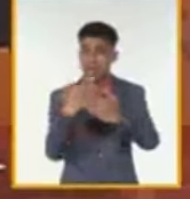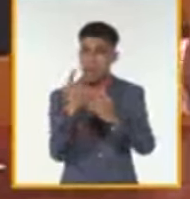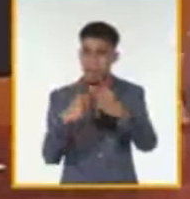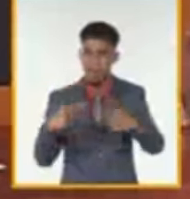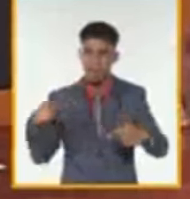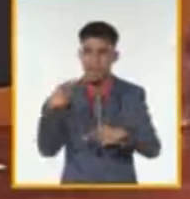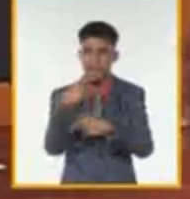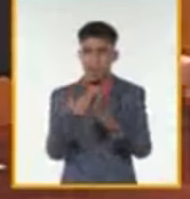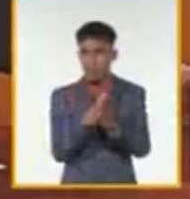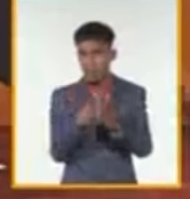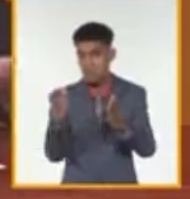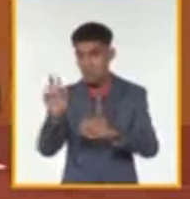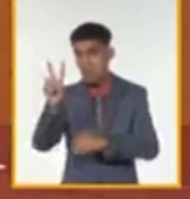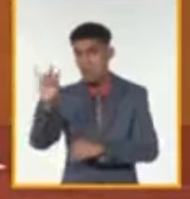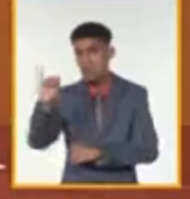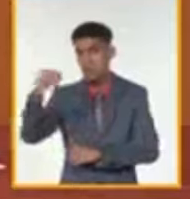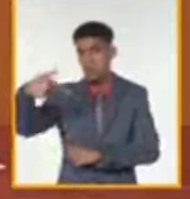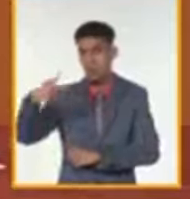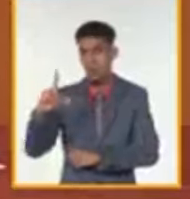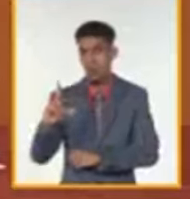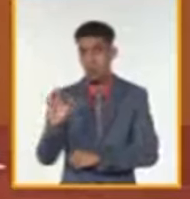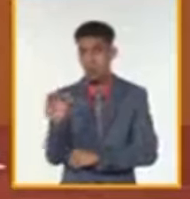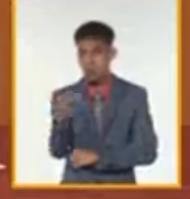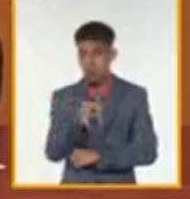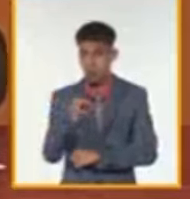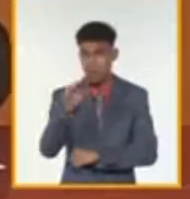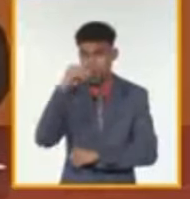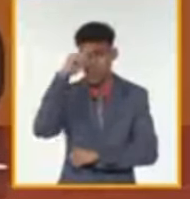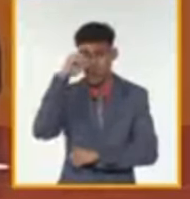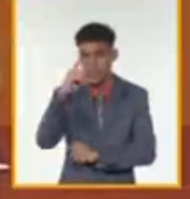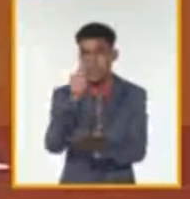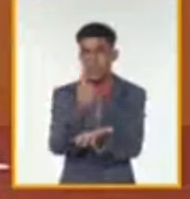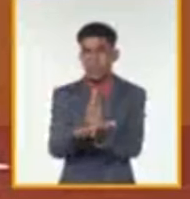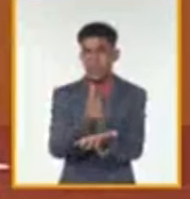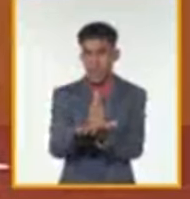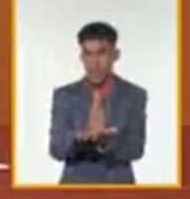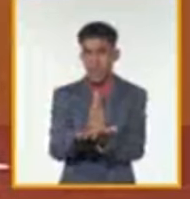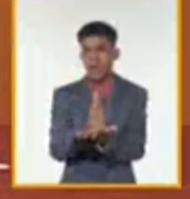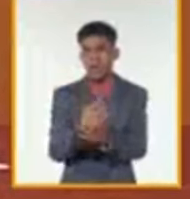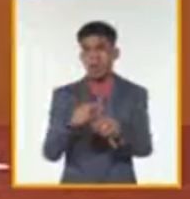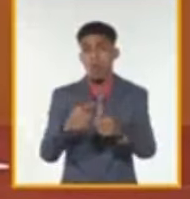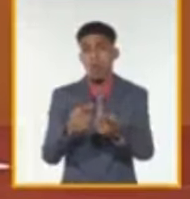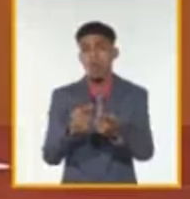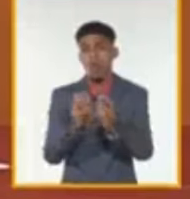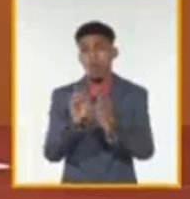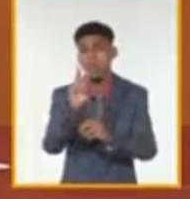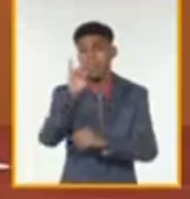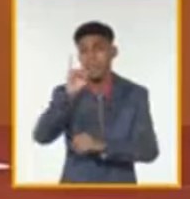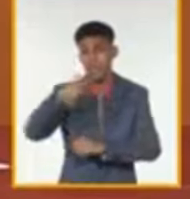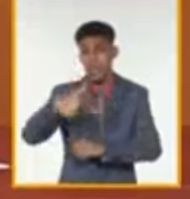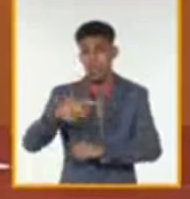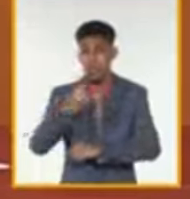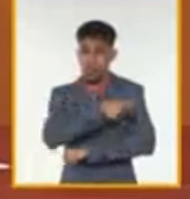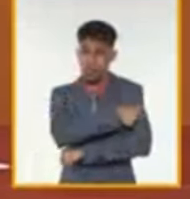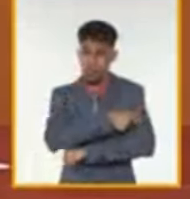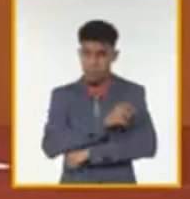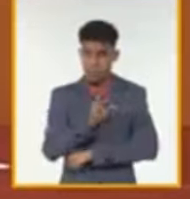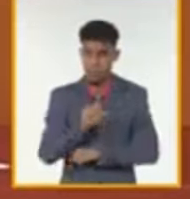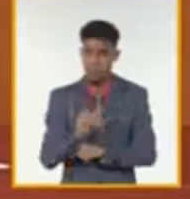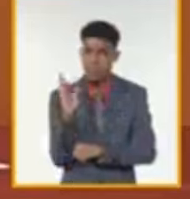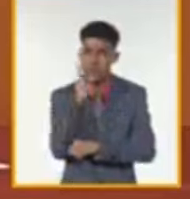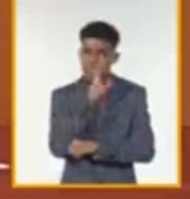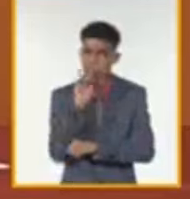pero hasta el 26 de julio que este municipio será la sede del acto provincial en villac Clara Pues habrá actividades y habrá fiestas